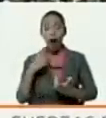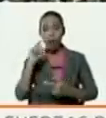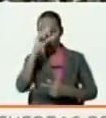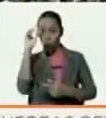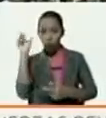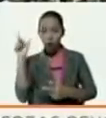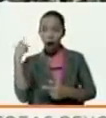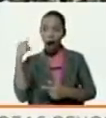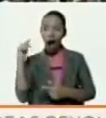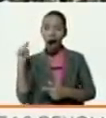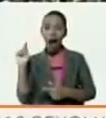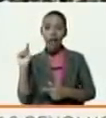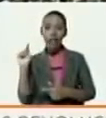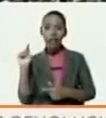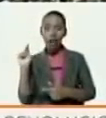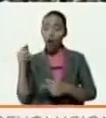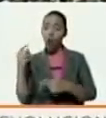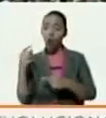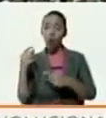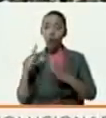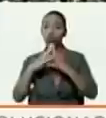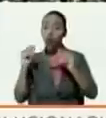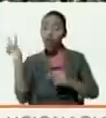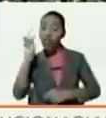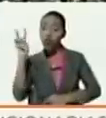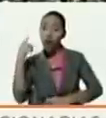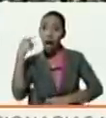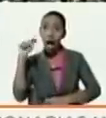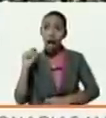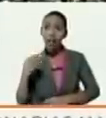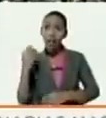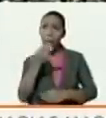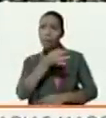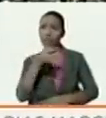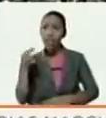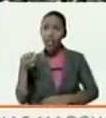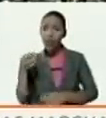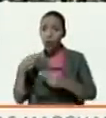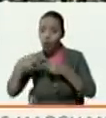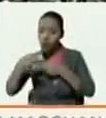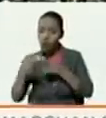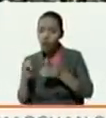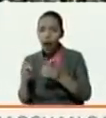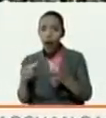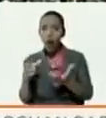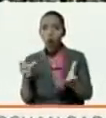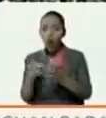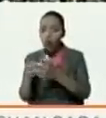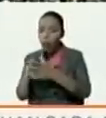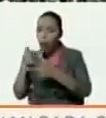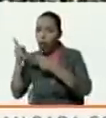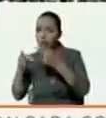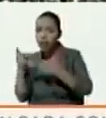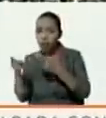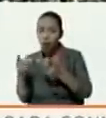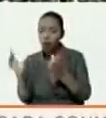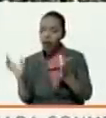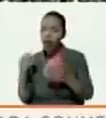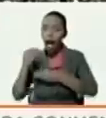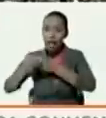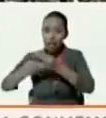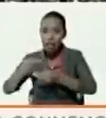Venezuela, tiene cuadros en toda Venezuela, pero también tenemos extraordinarios cuadros en los partidos aliados, que nos va a permitir conformar